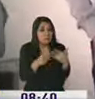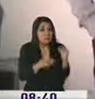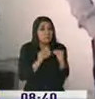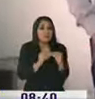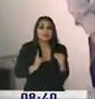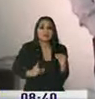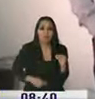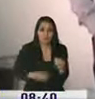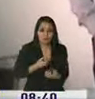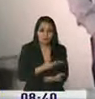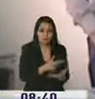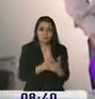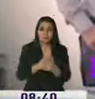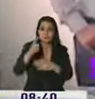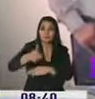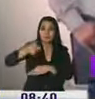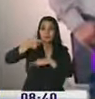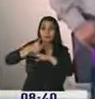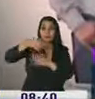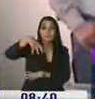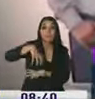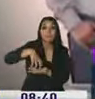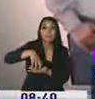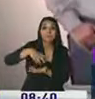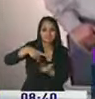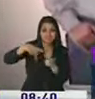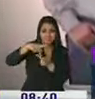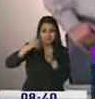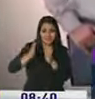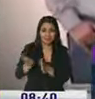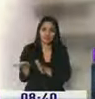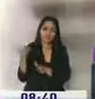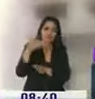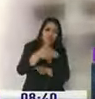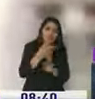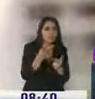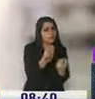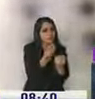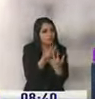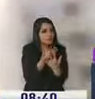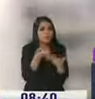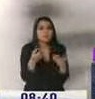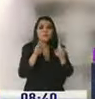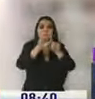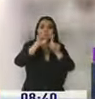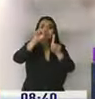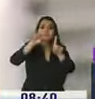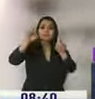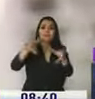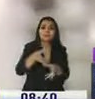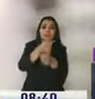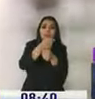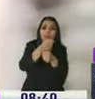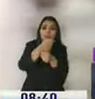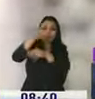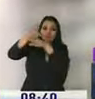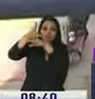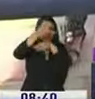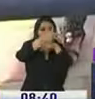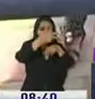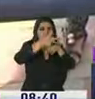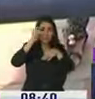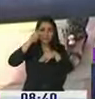La autoridad provincial también se hizo presente para ponerse al tanto del sistema de seguridad y de videovigilancia con el